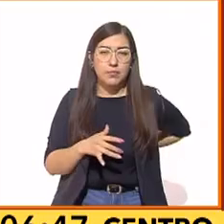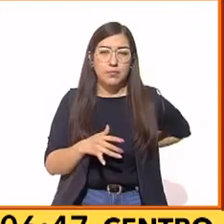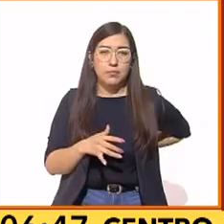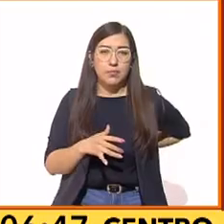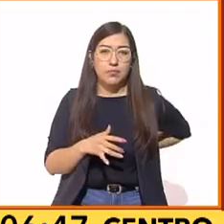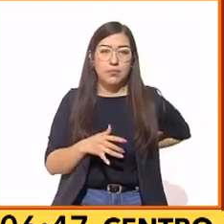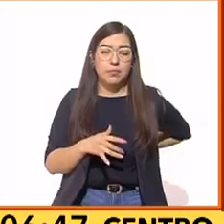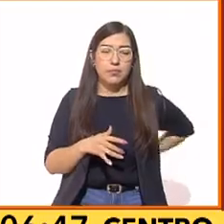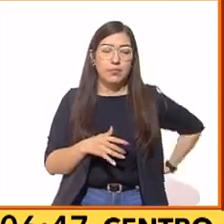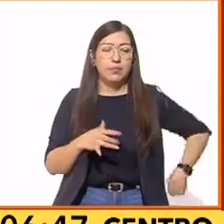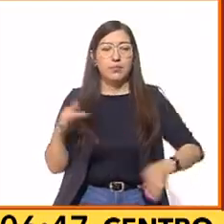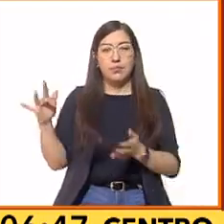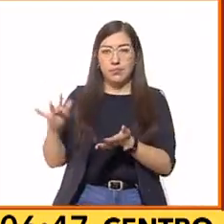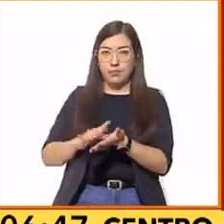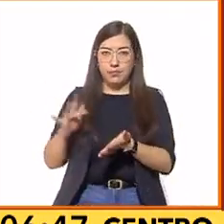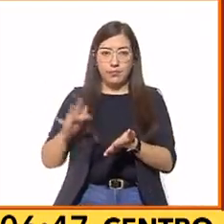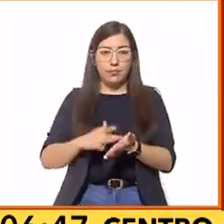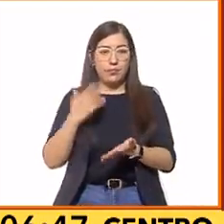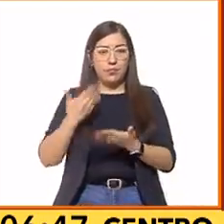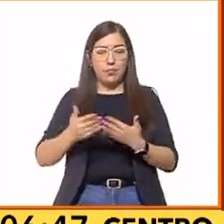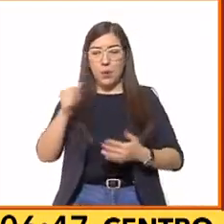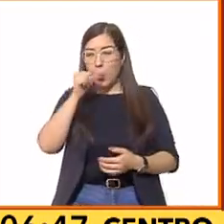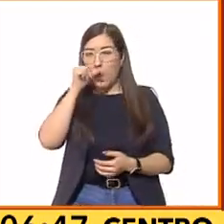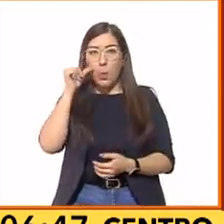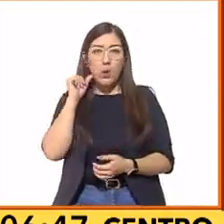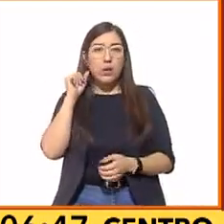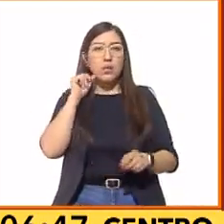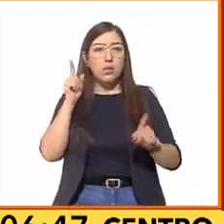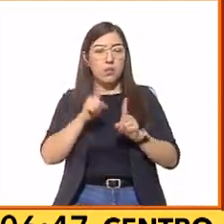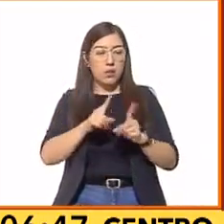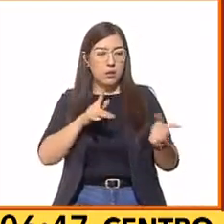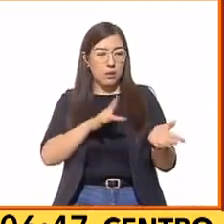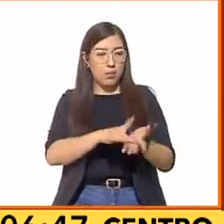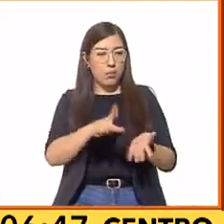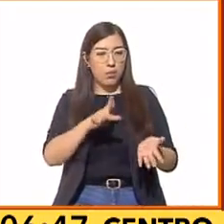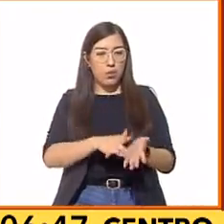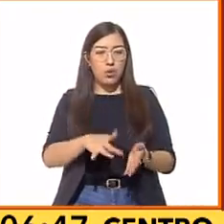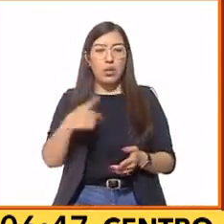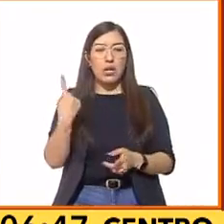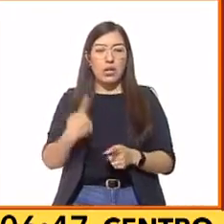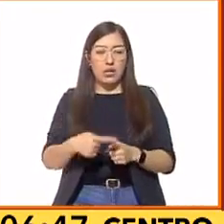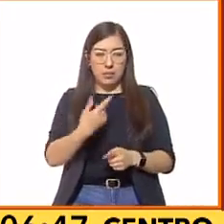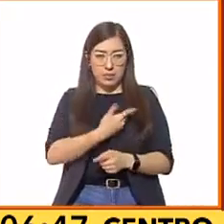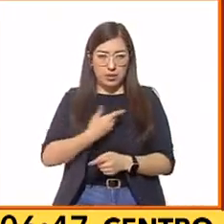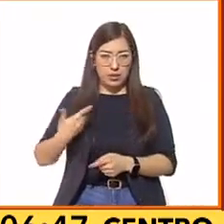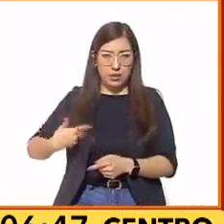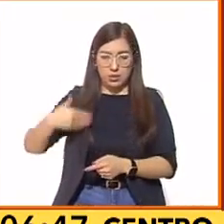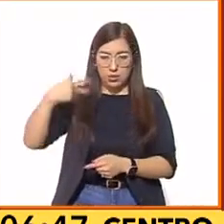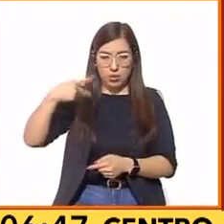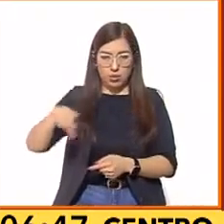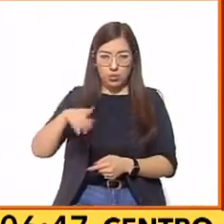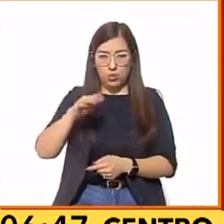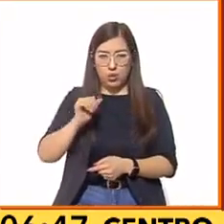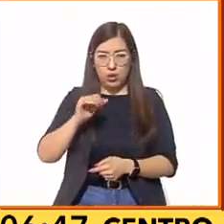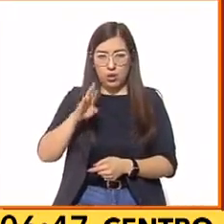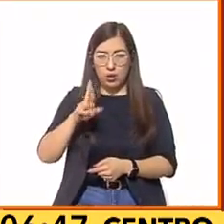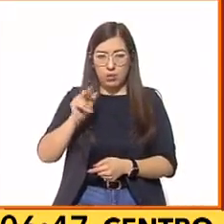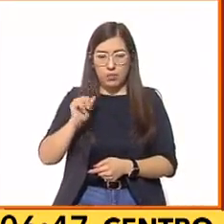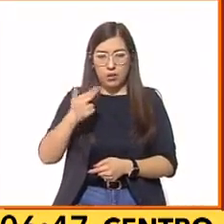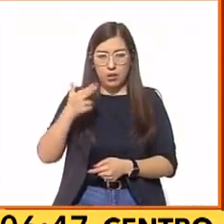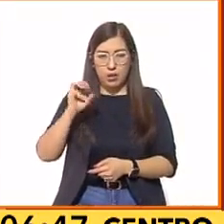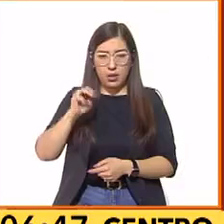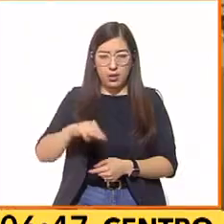que Juárez tiene el apoyo de Abraham Lincoln, el apoyo de Estados Unidos y de un presidente también